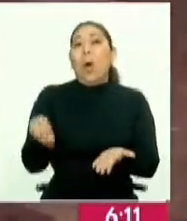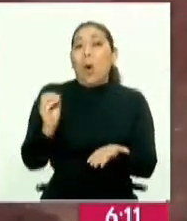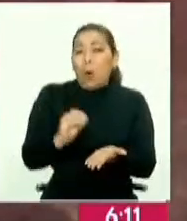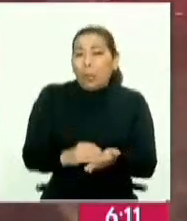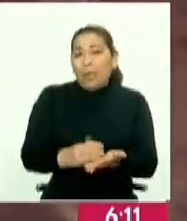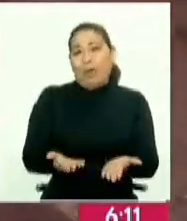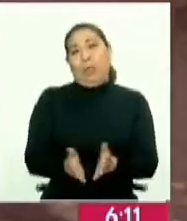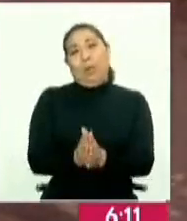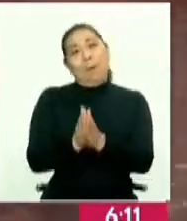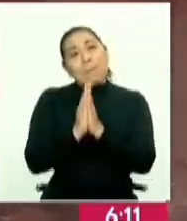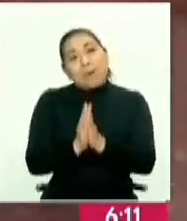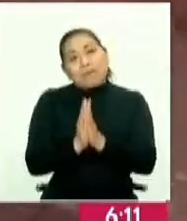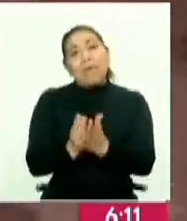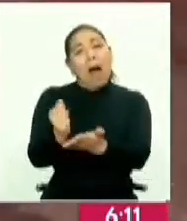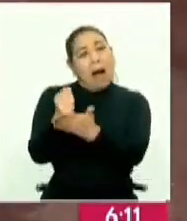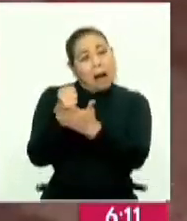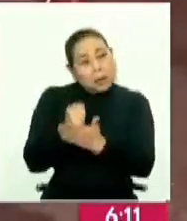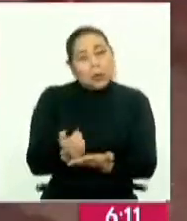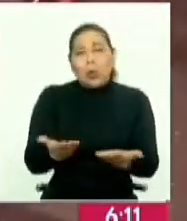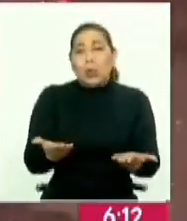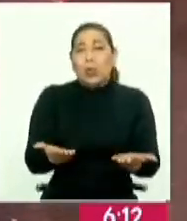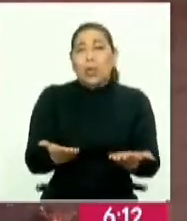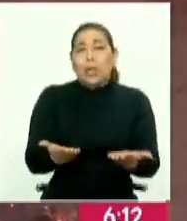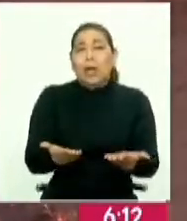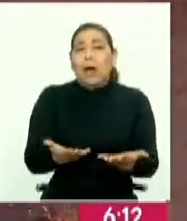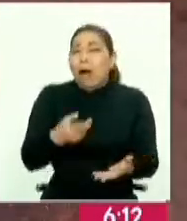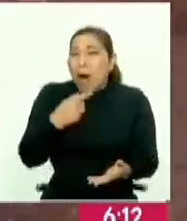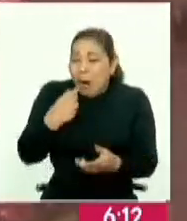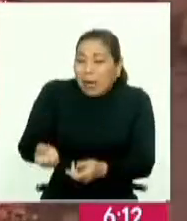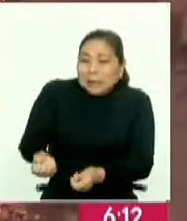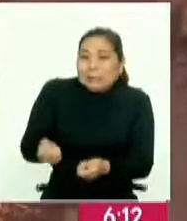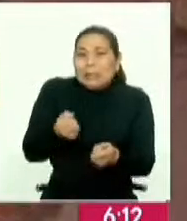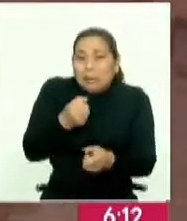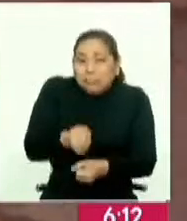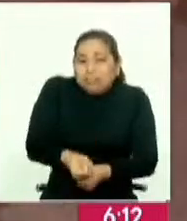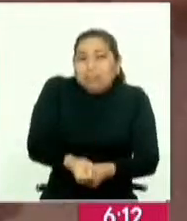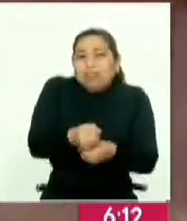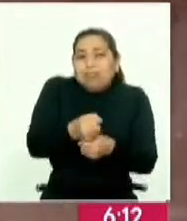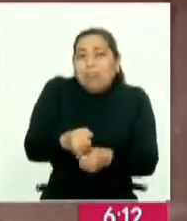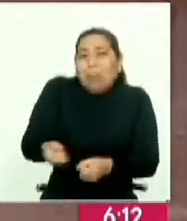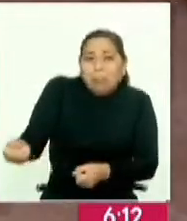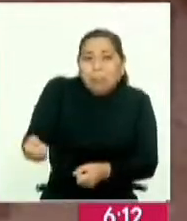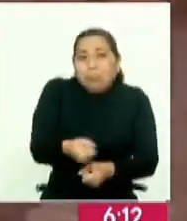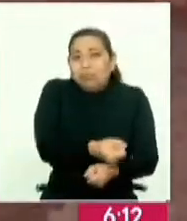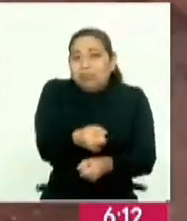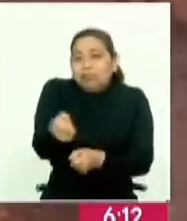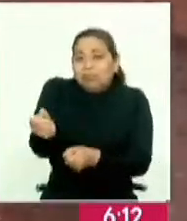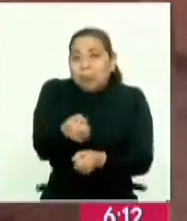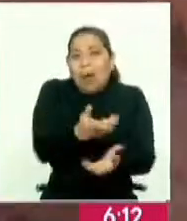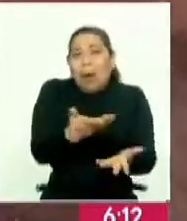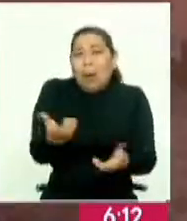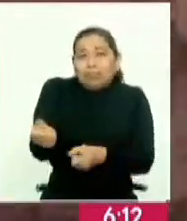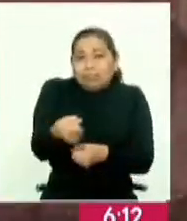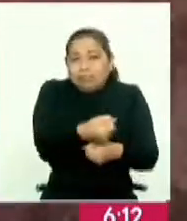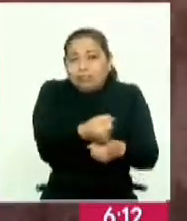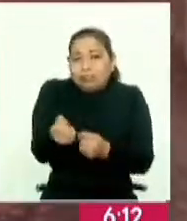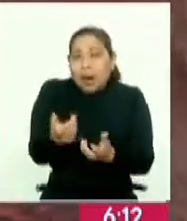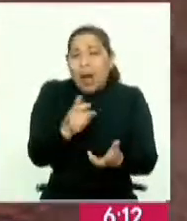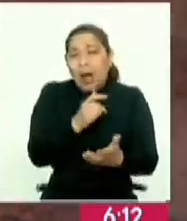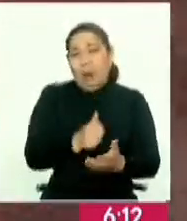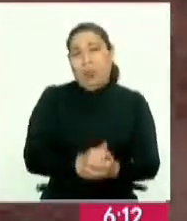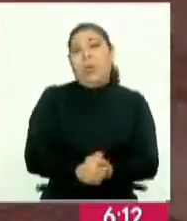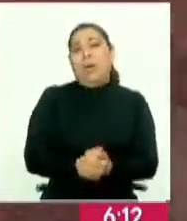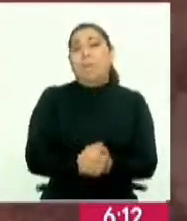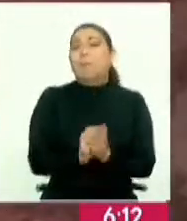desgracia de un pilón no hay muy fuerza para poder jalar la manguera a ayudar a nuestra vecina a transmitir